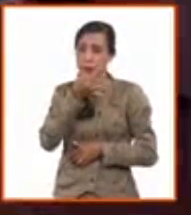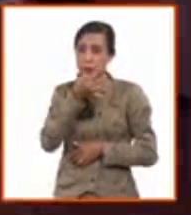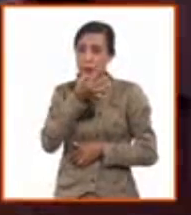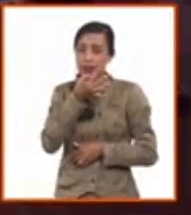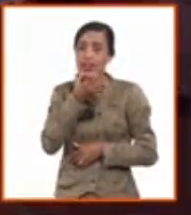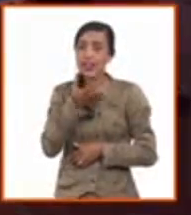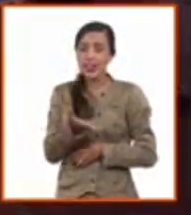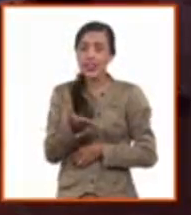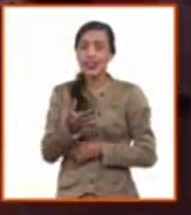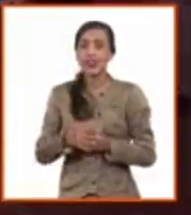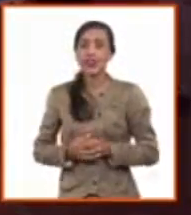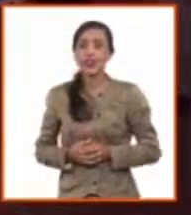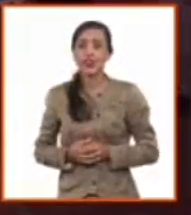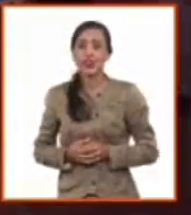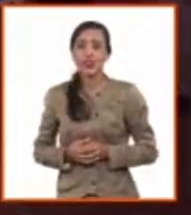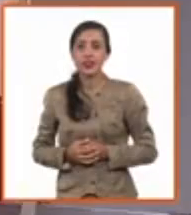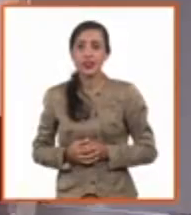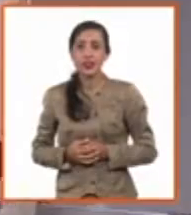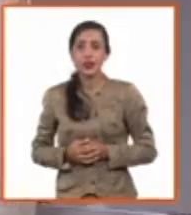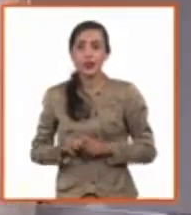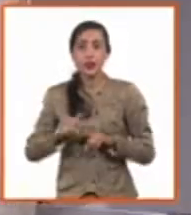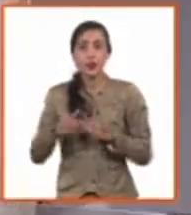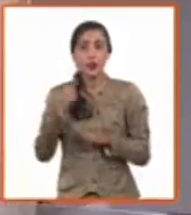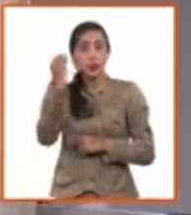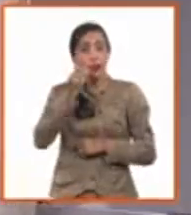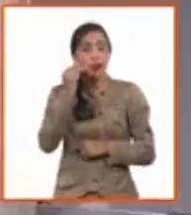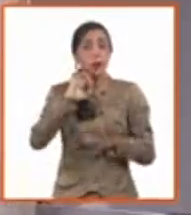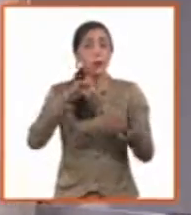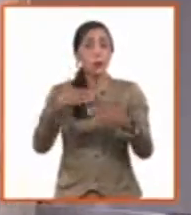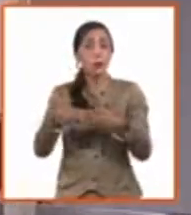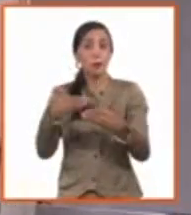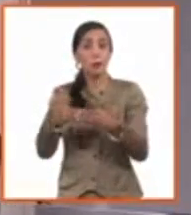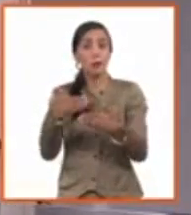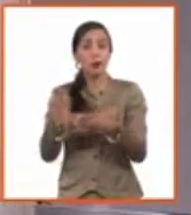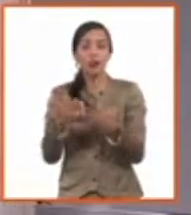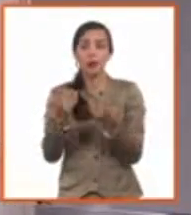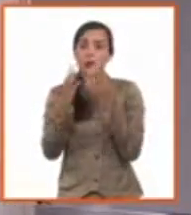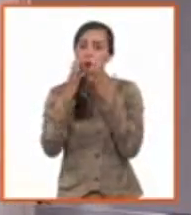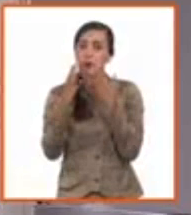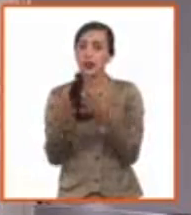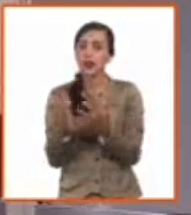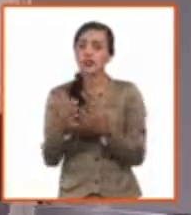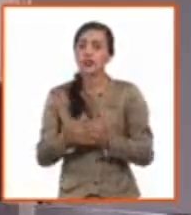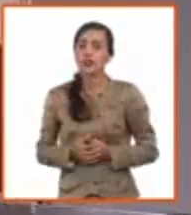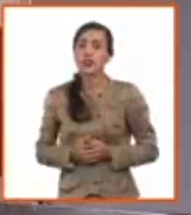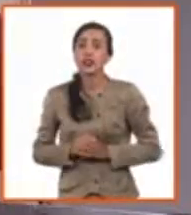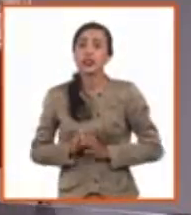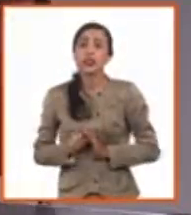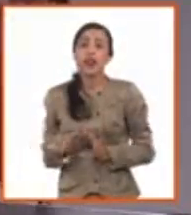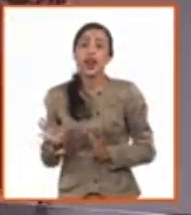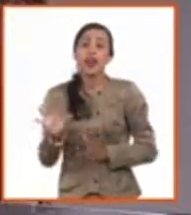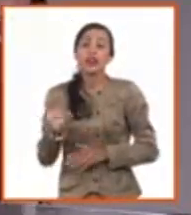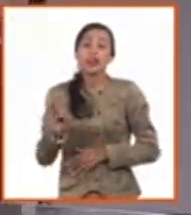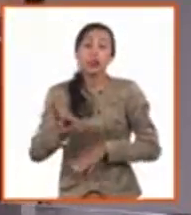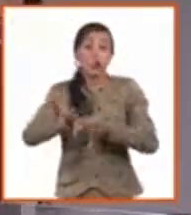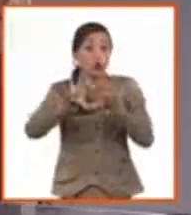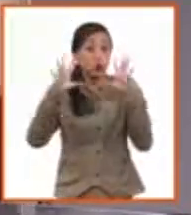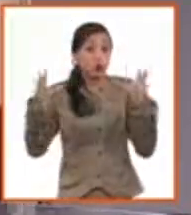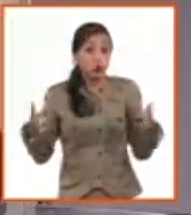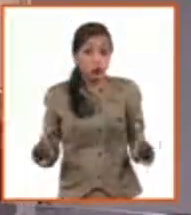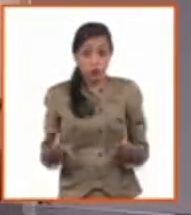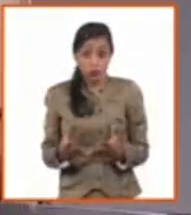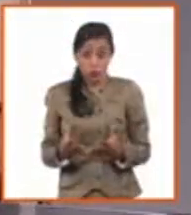lo hable sobre ellos porque creo que sobre todo para el sector empresarial es de suma importancia y bueno hay que decir que